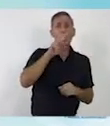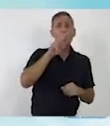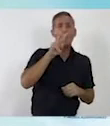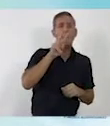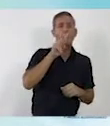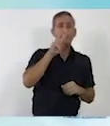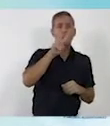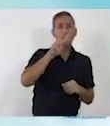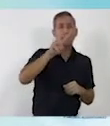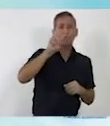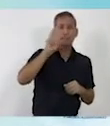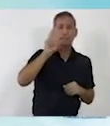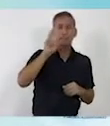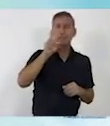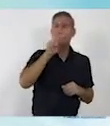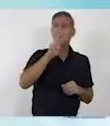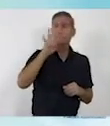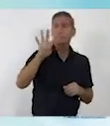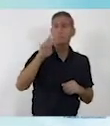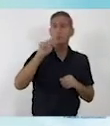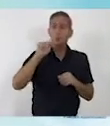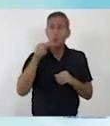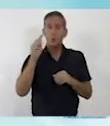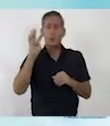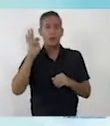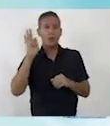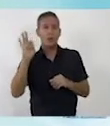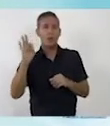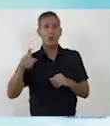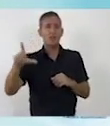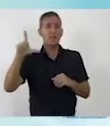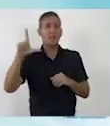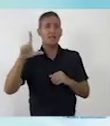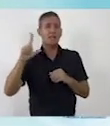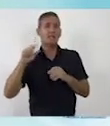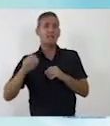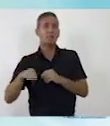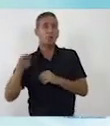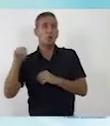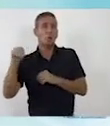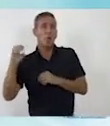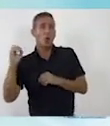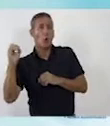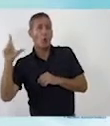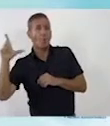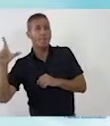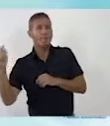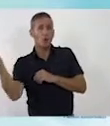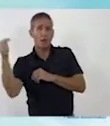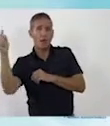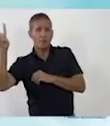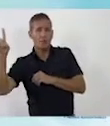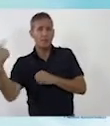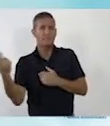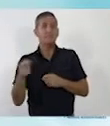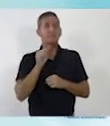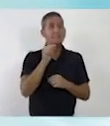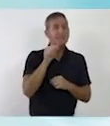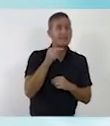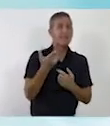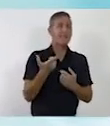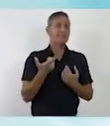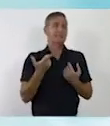litros mol a la -1. Fíjense la unidad, litros mol a la -1. ¿Por qué esa es la unidad? Precisamente